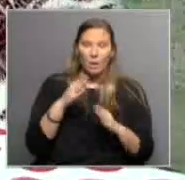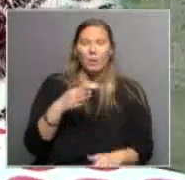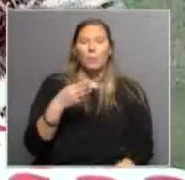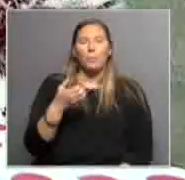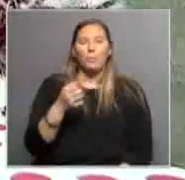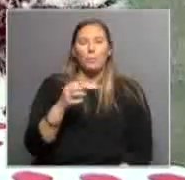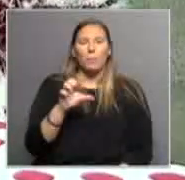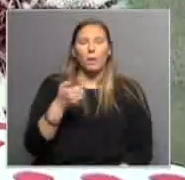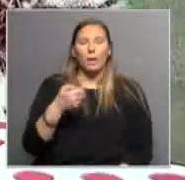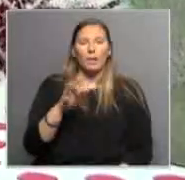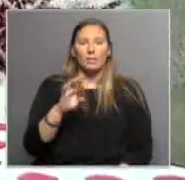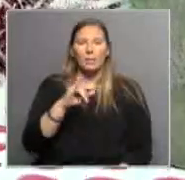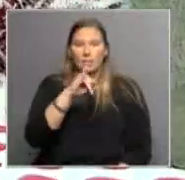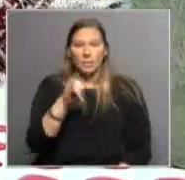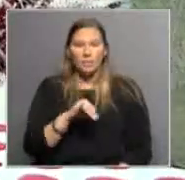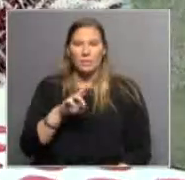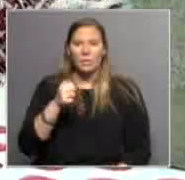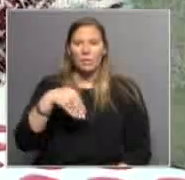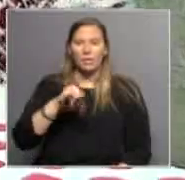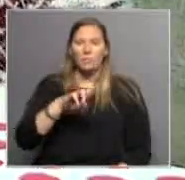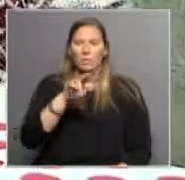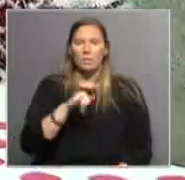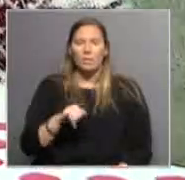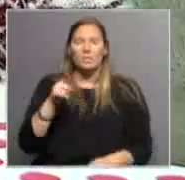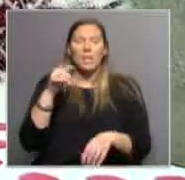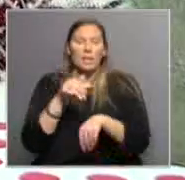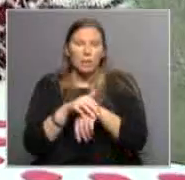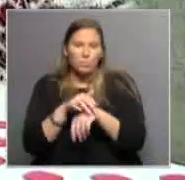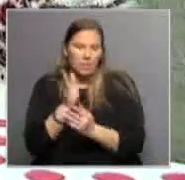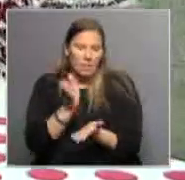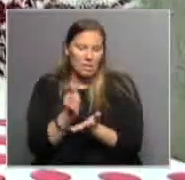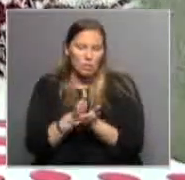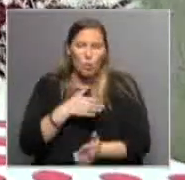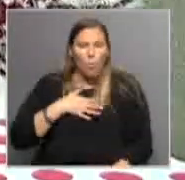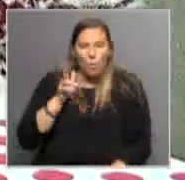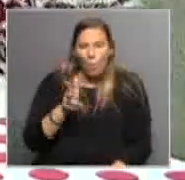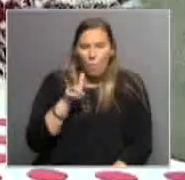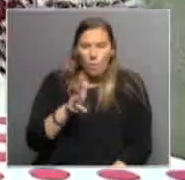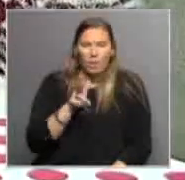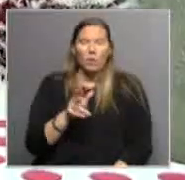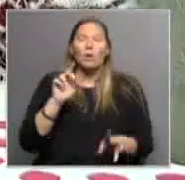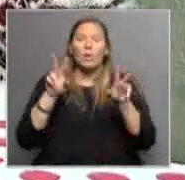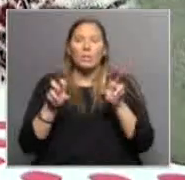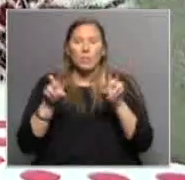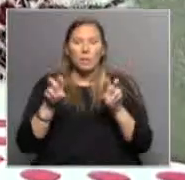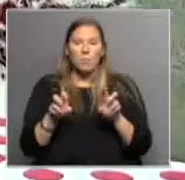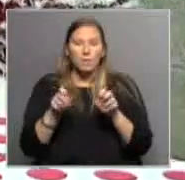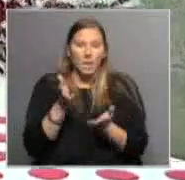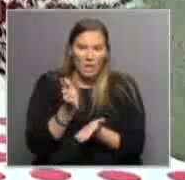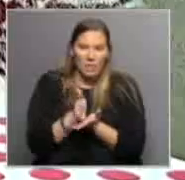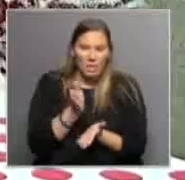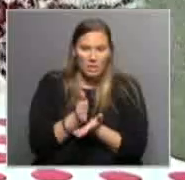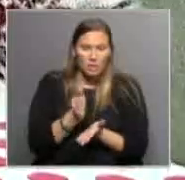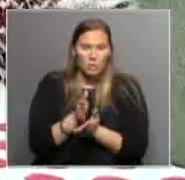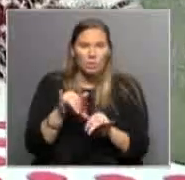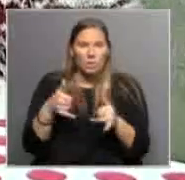la referente o la encargada de derechos humanos, de un montón de aspectos y temáticas vinculadas a los derechos humanos en los